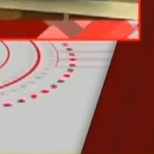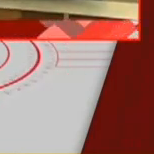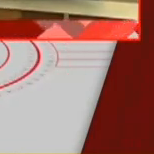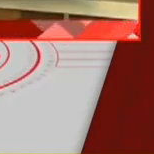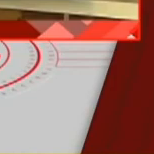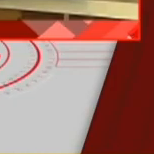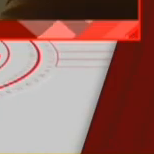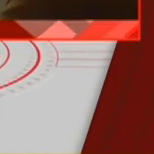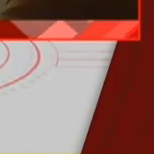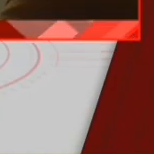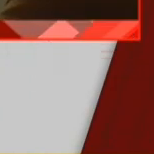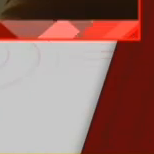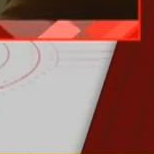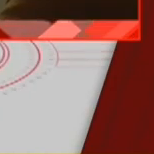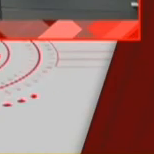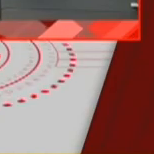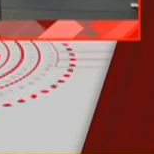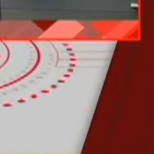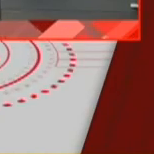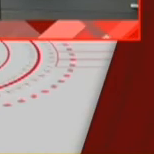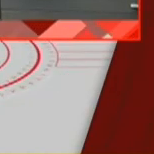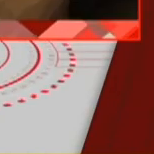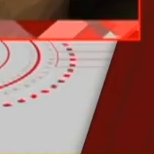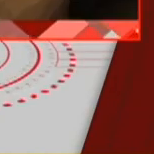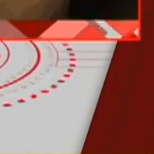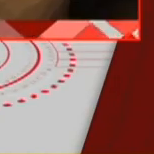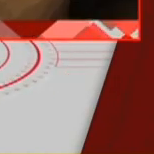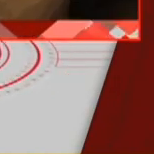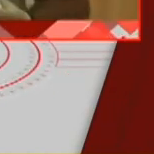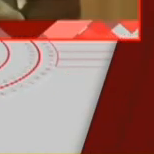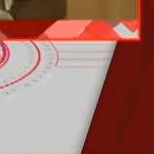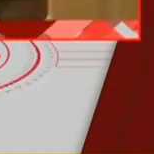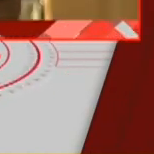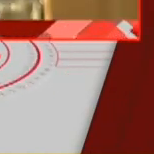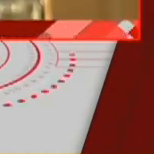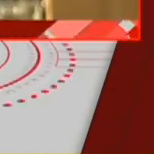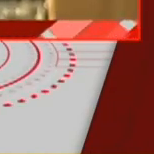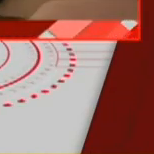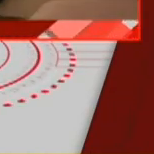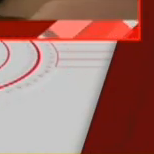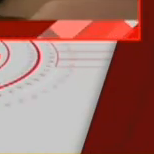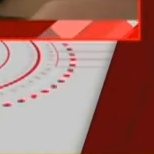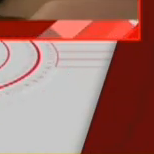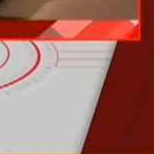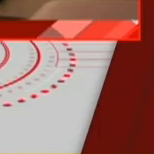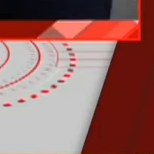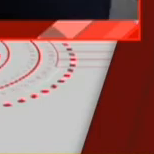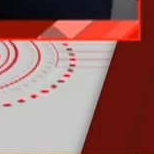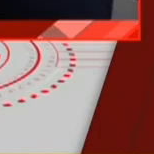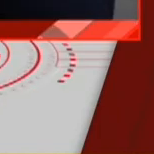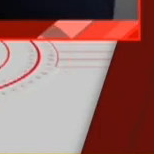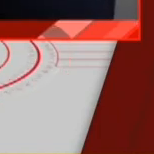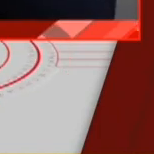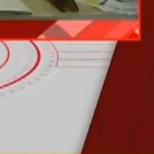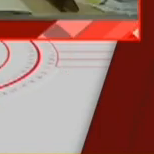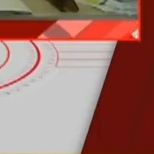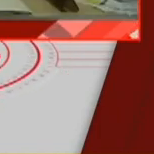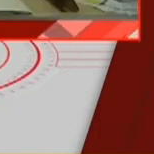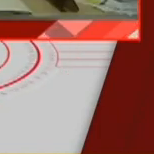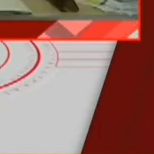soportes digitales y la tecnología actualmente, el reto también es cómo preservamos los